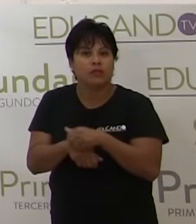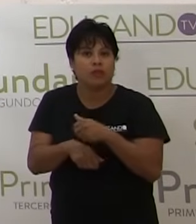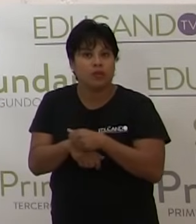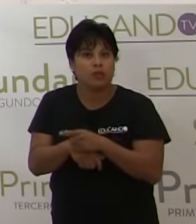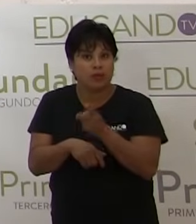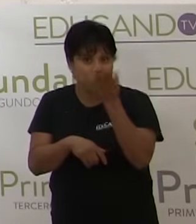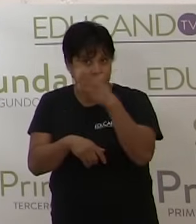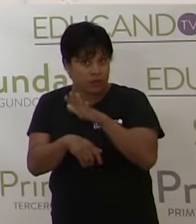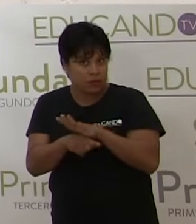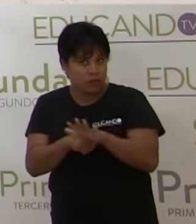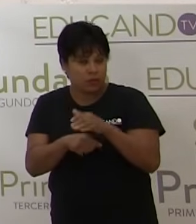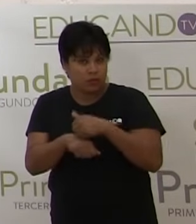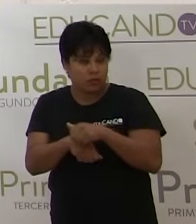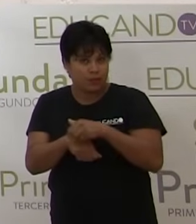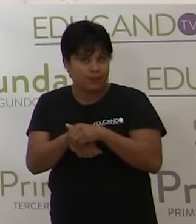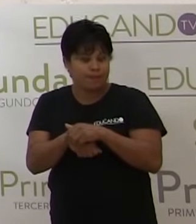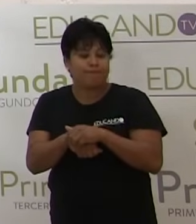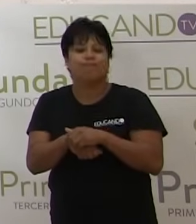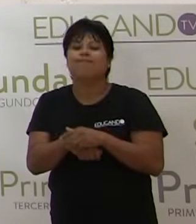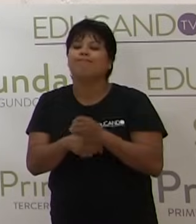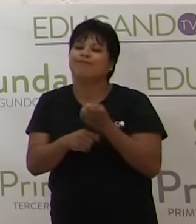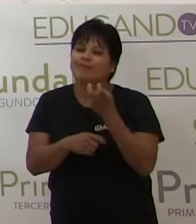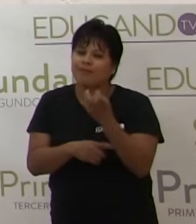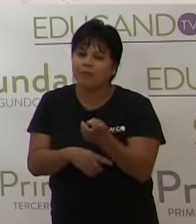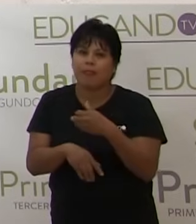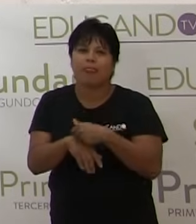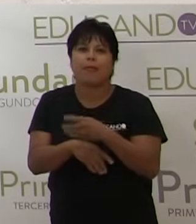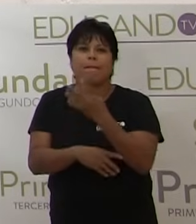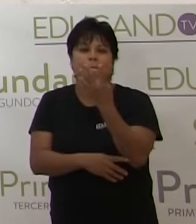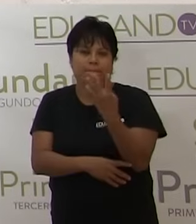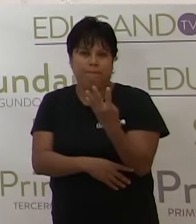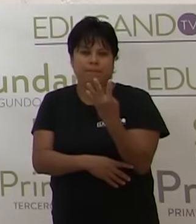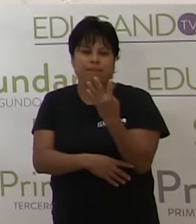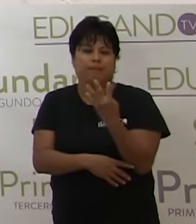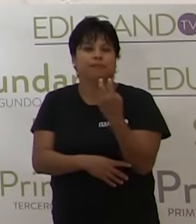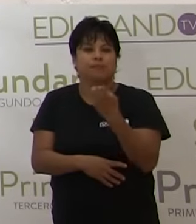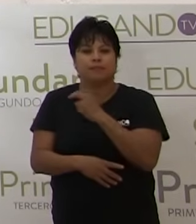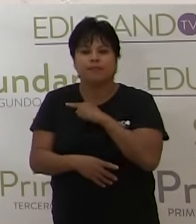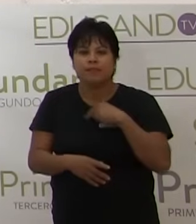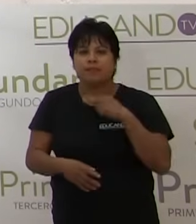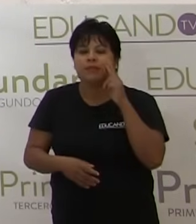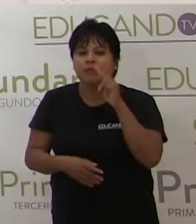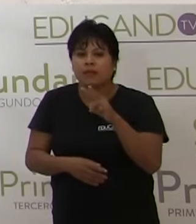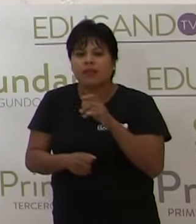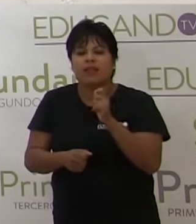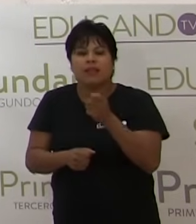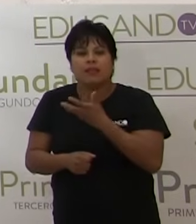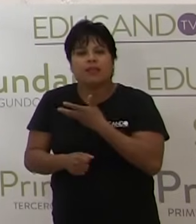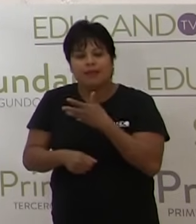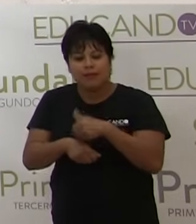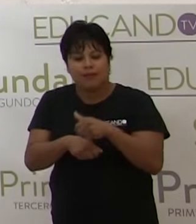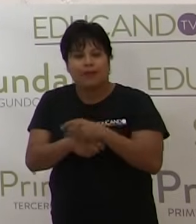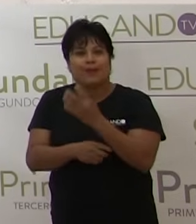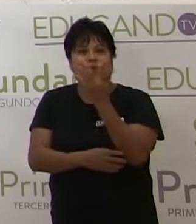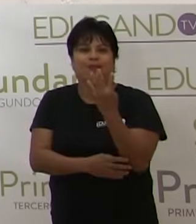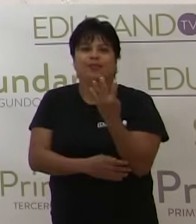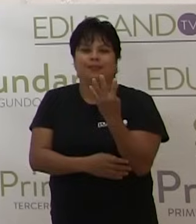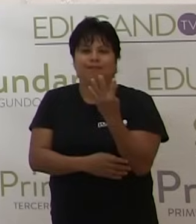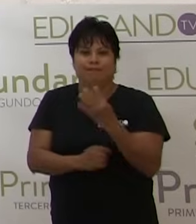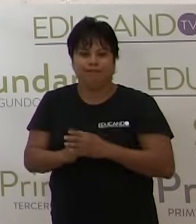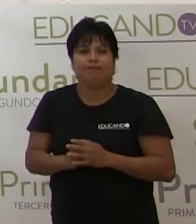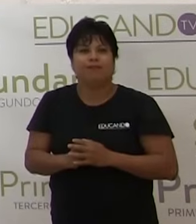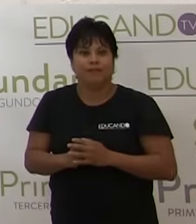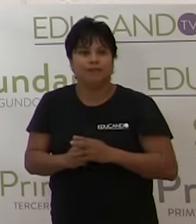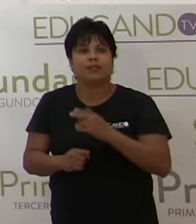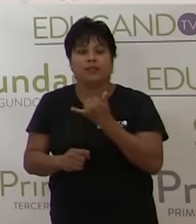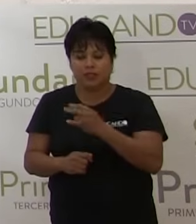sabes qué número es claro es el número cuatro y vamos a ver qué representa este número